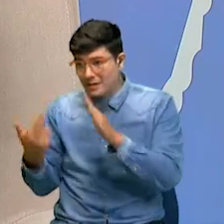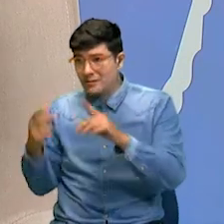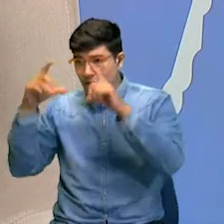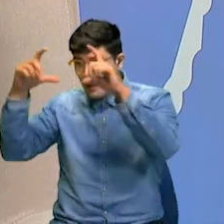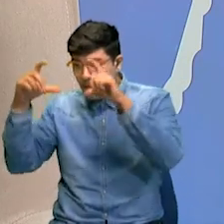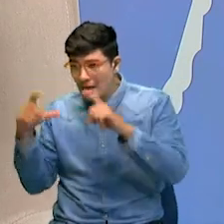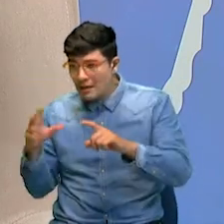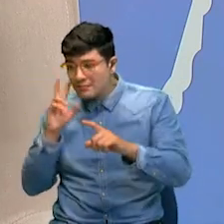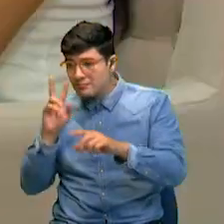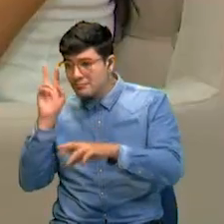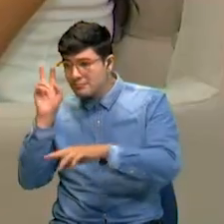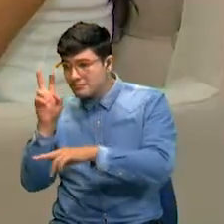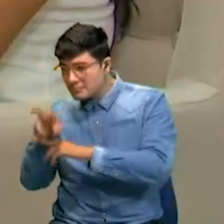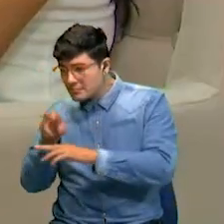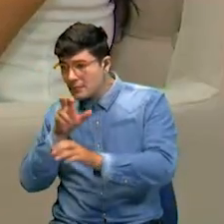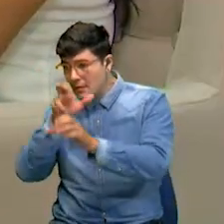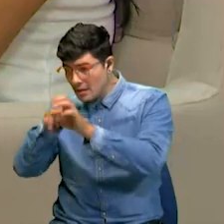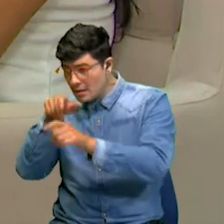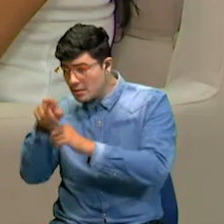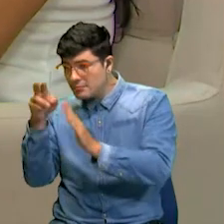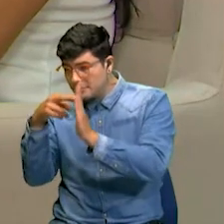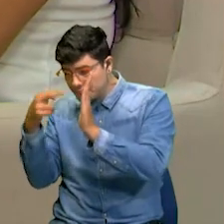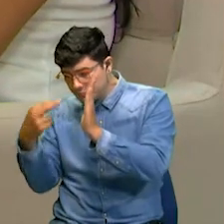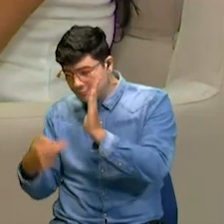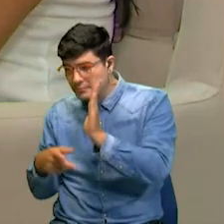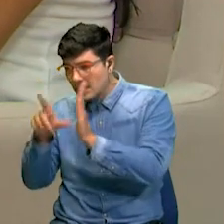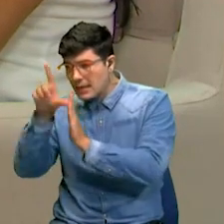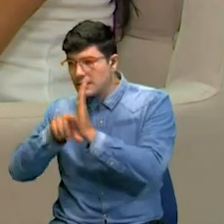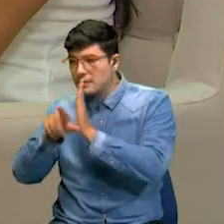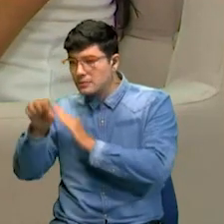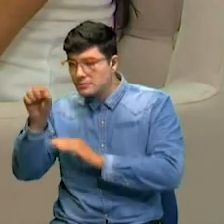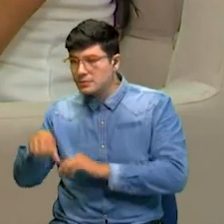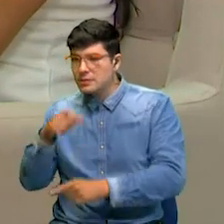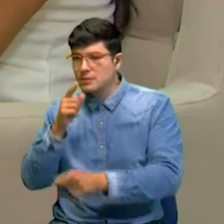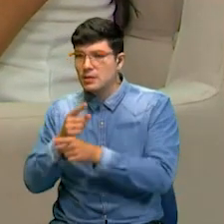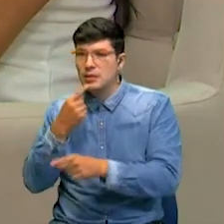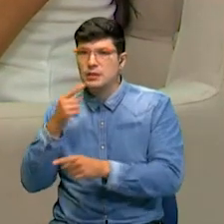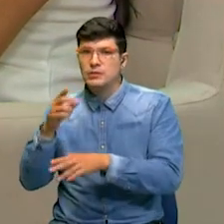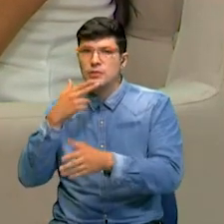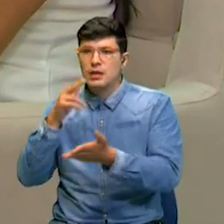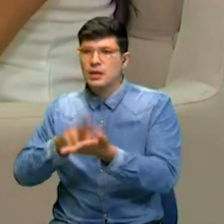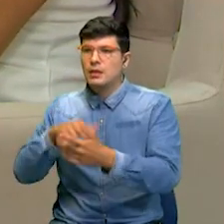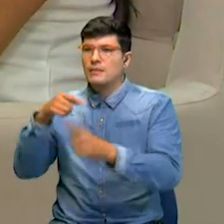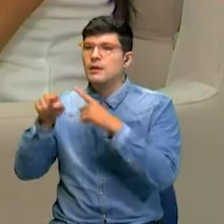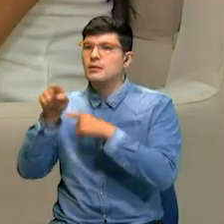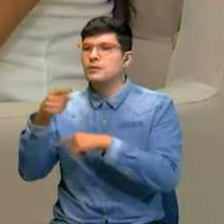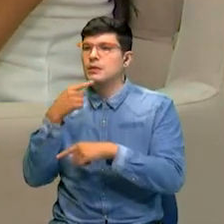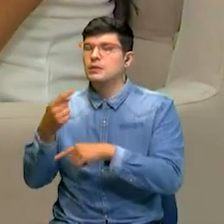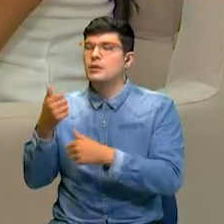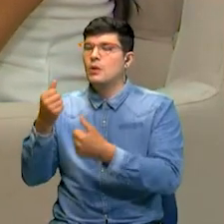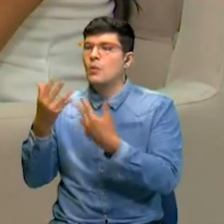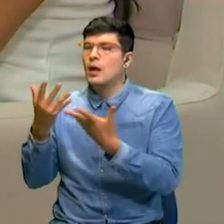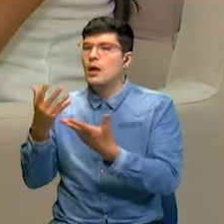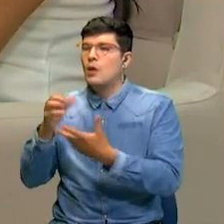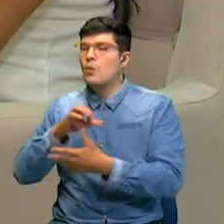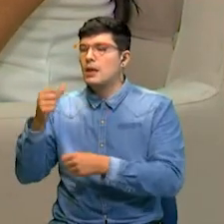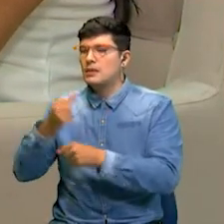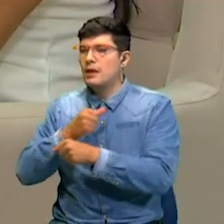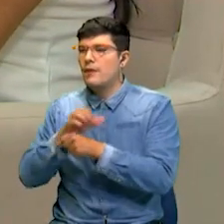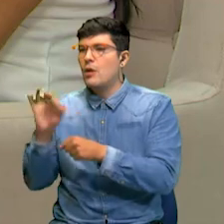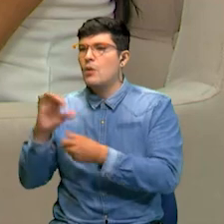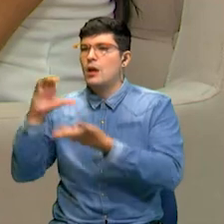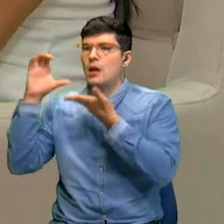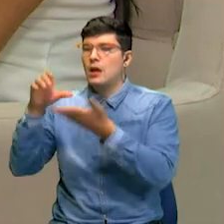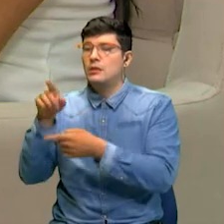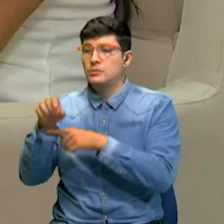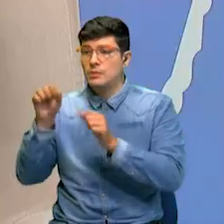se oficiar a la empresa diciendo qué cargo y qué salario está devengando. Uh-huh. Porque en cuestión de alimentos